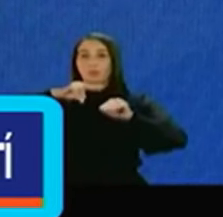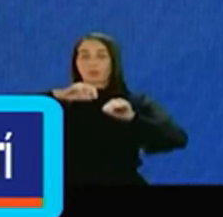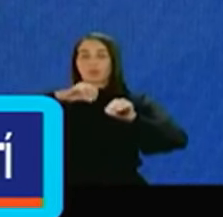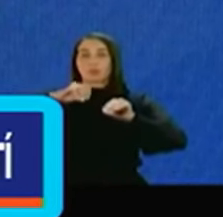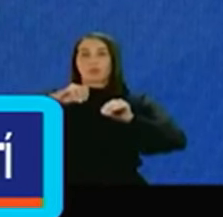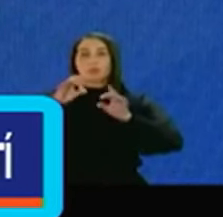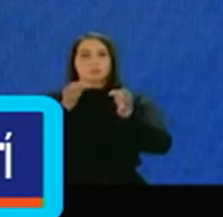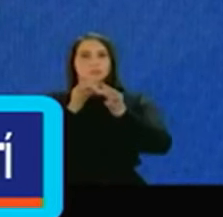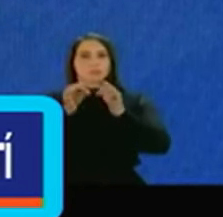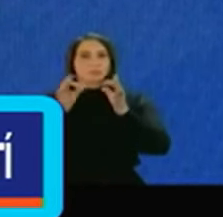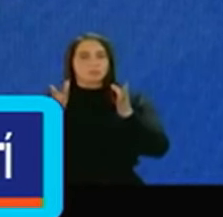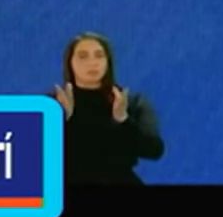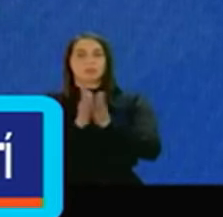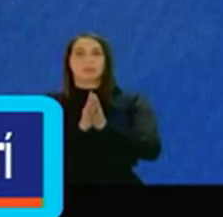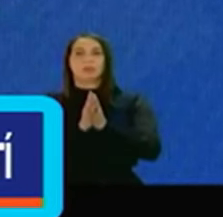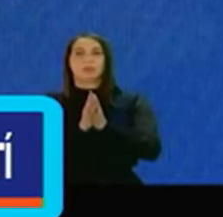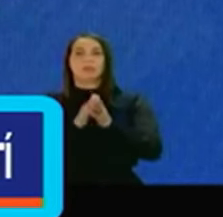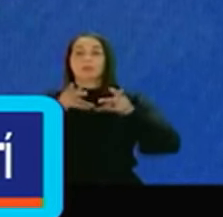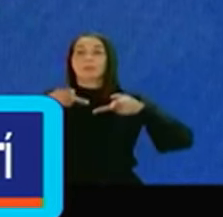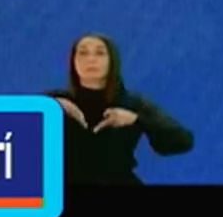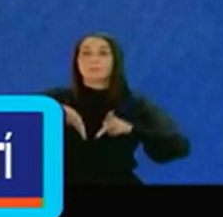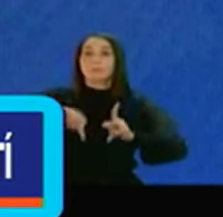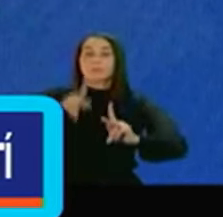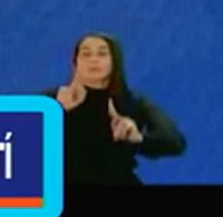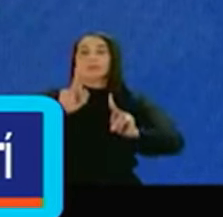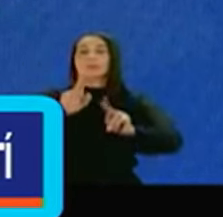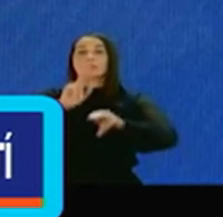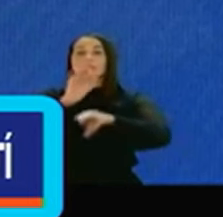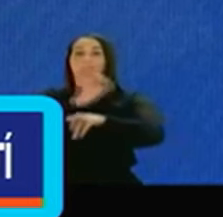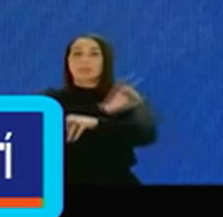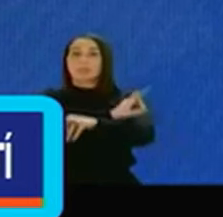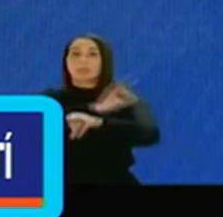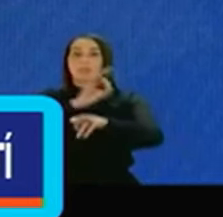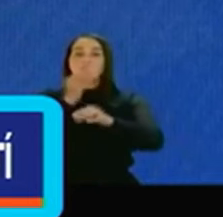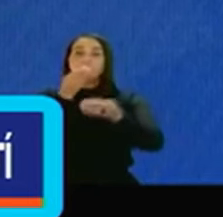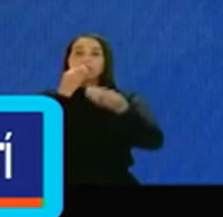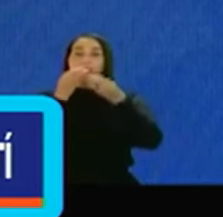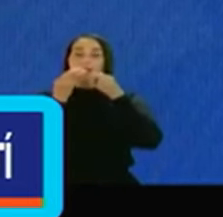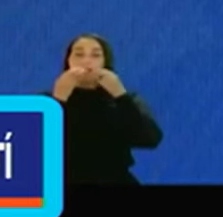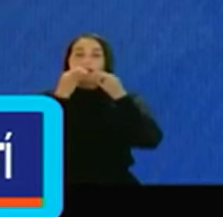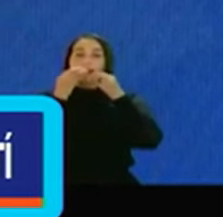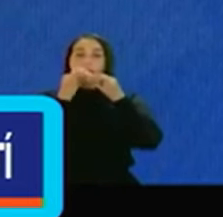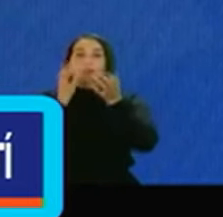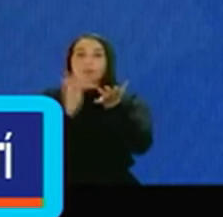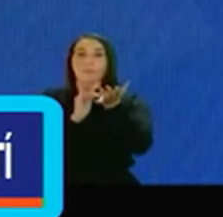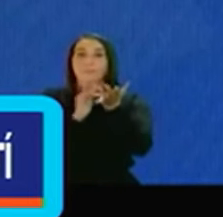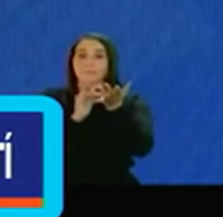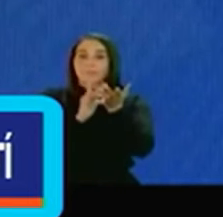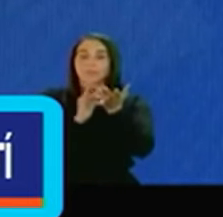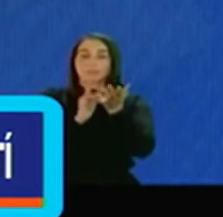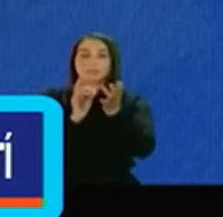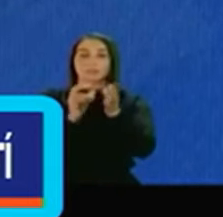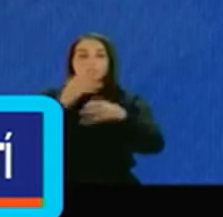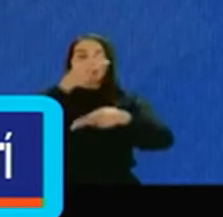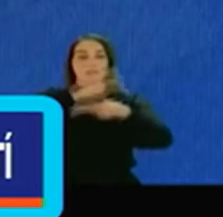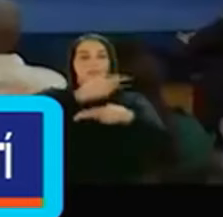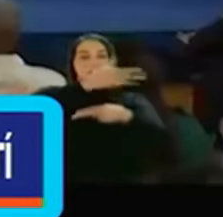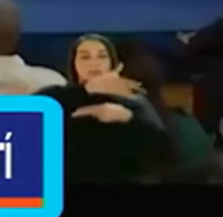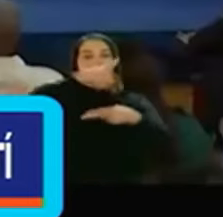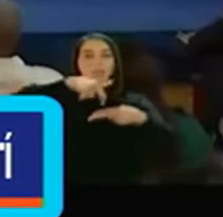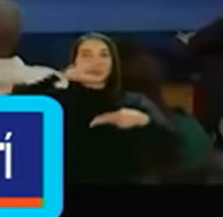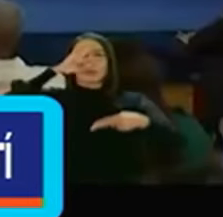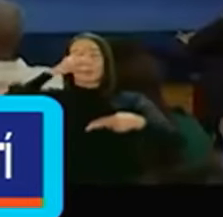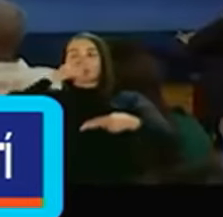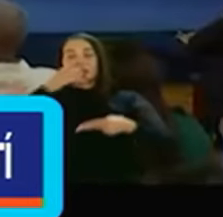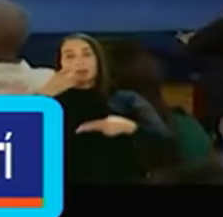sea, se va a permitir las comidas y medicinas esenciales. Nosotros ya